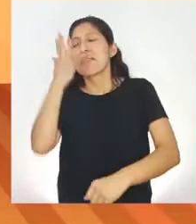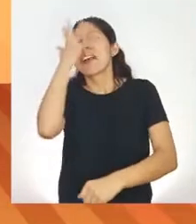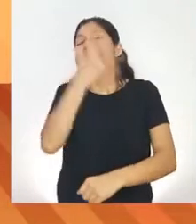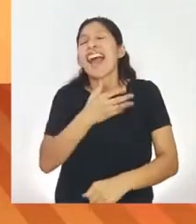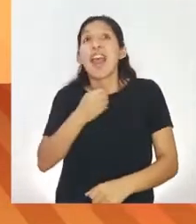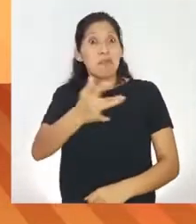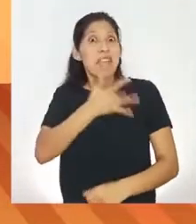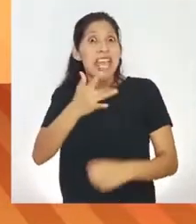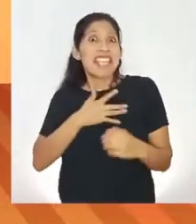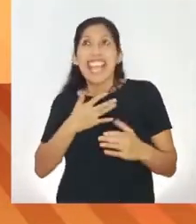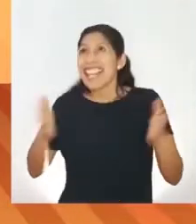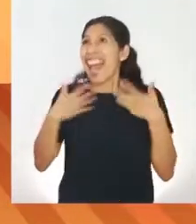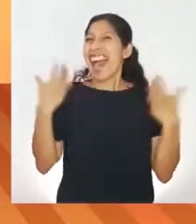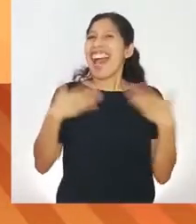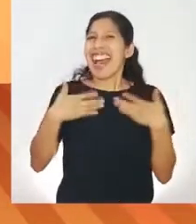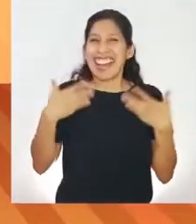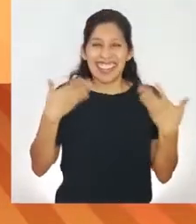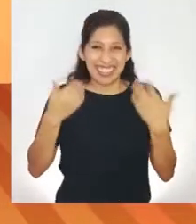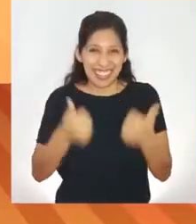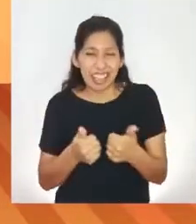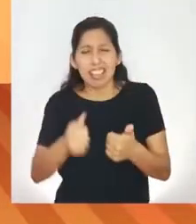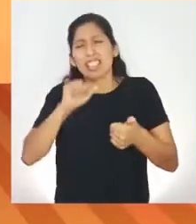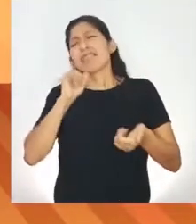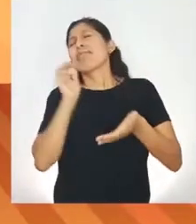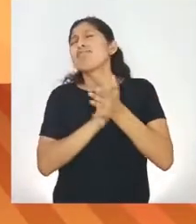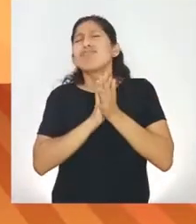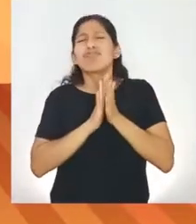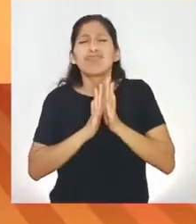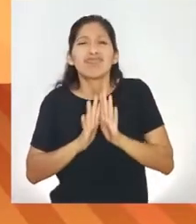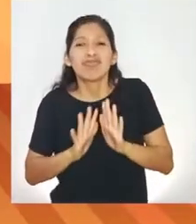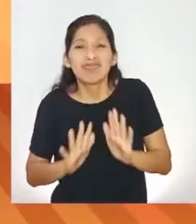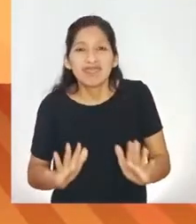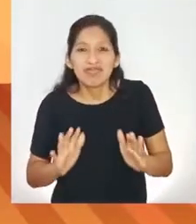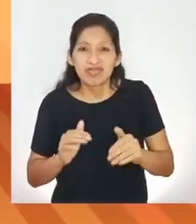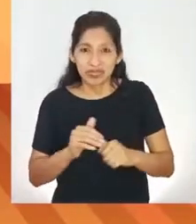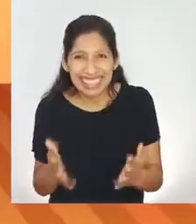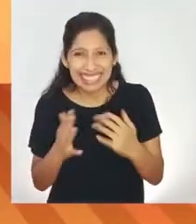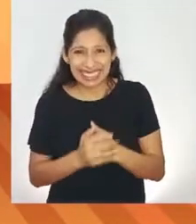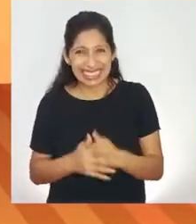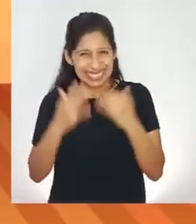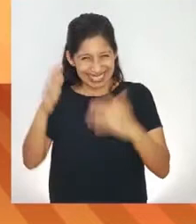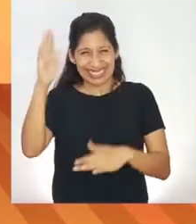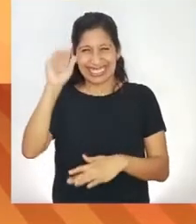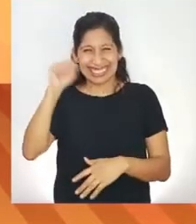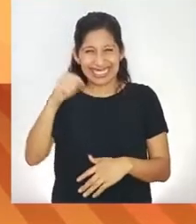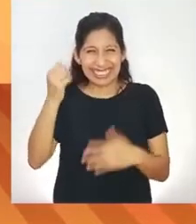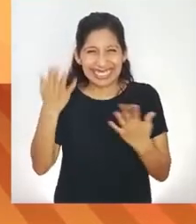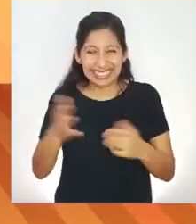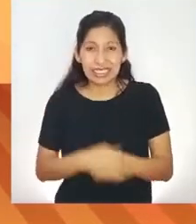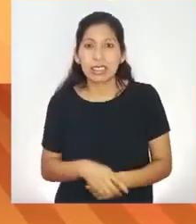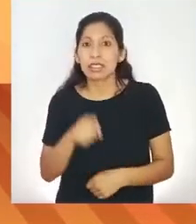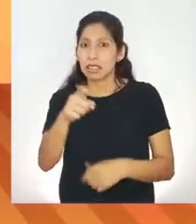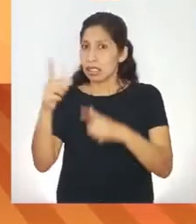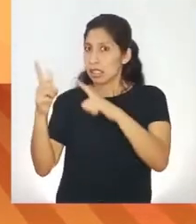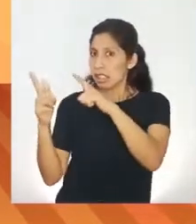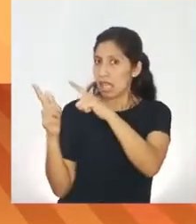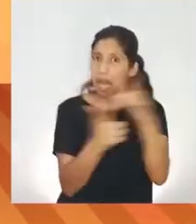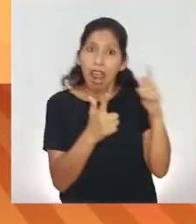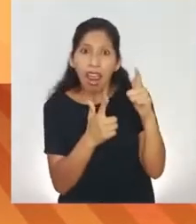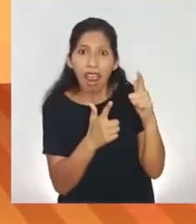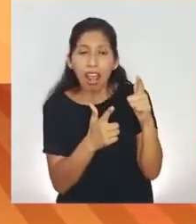Maravillosa, me siento de buen humor y bastante relajado. ¡Ay! Así que ya saben,